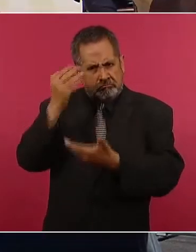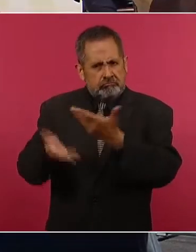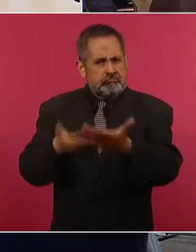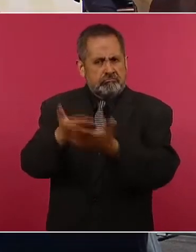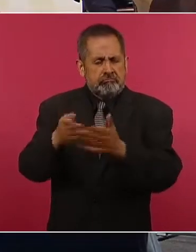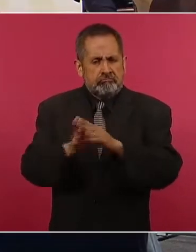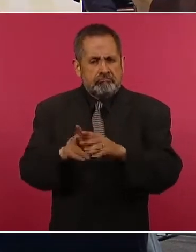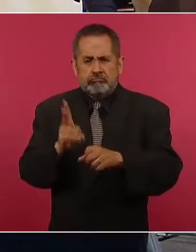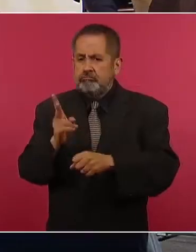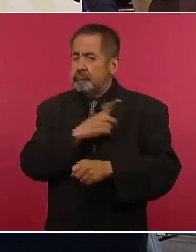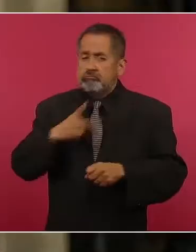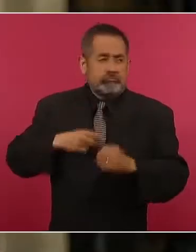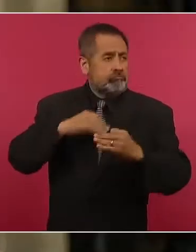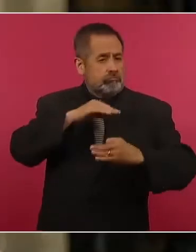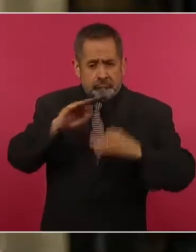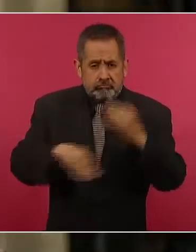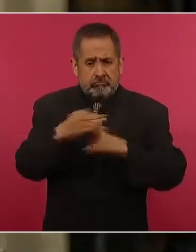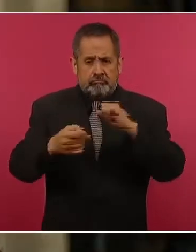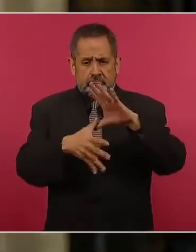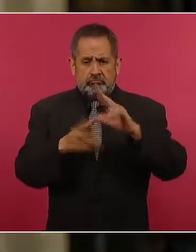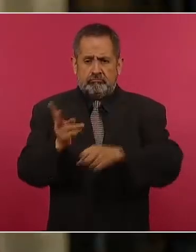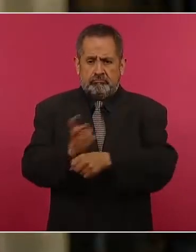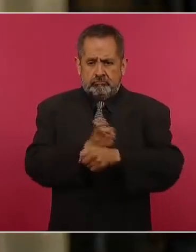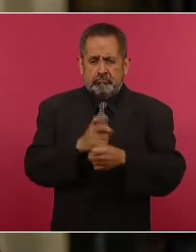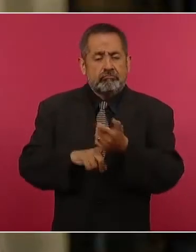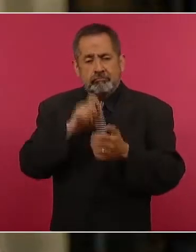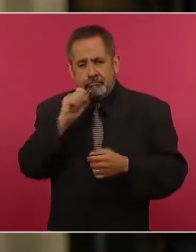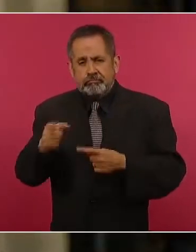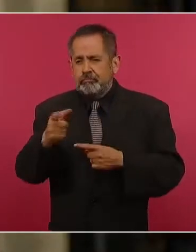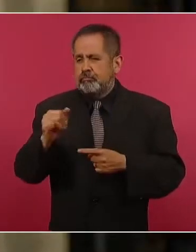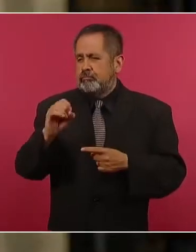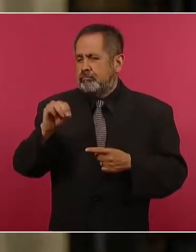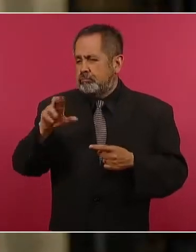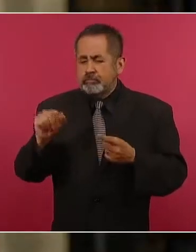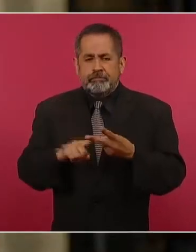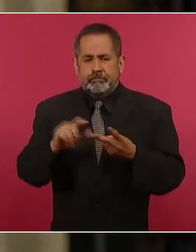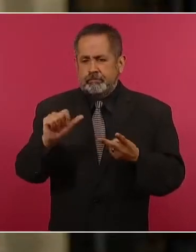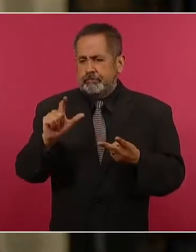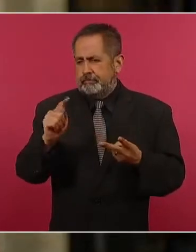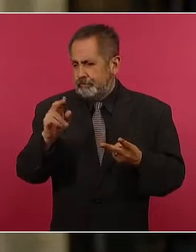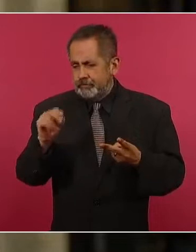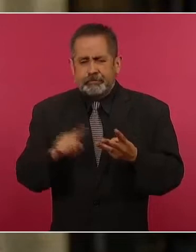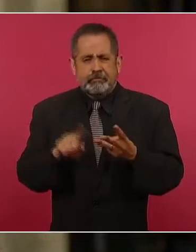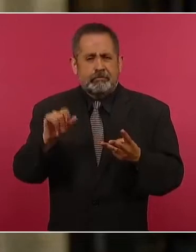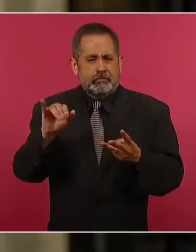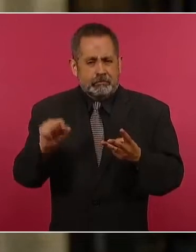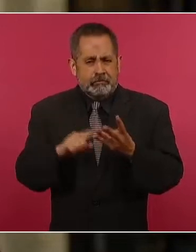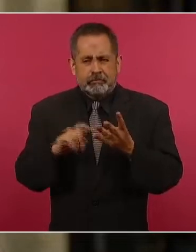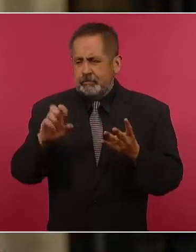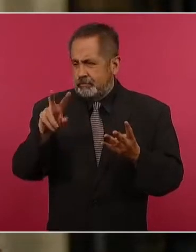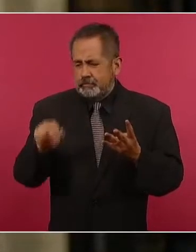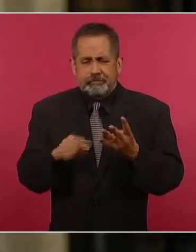de invitar a todos los países, entre ellos Xiomara Castro, Alberto Fernández, Luis Arce, Evo